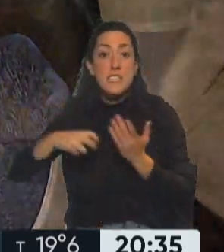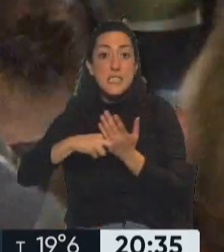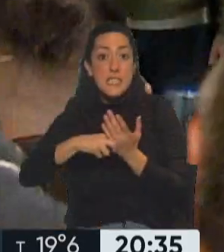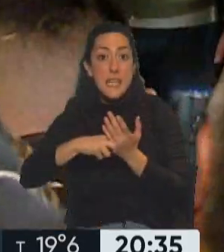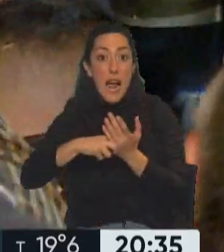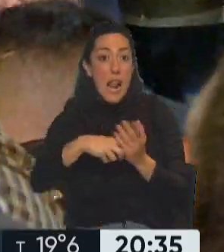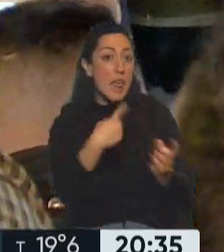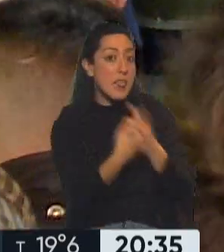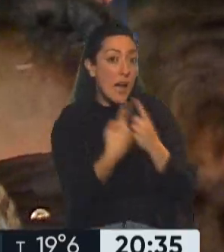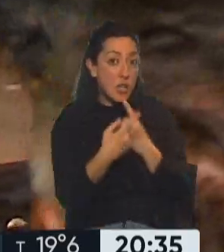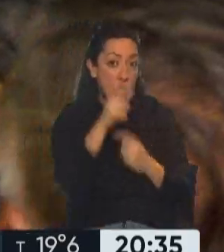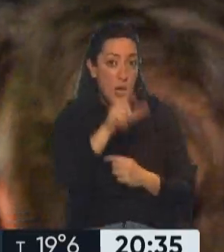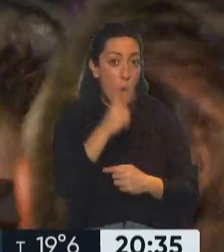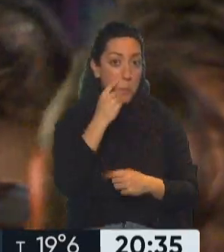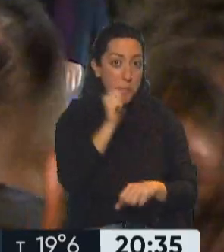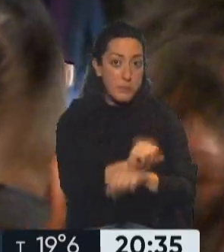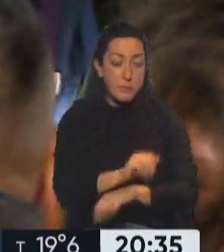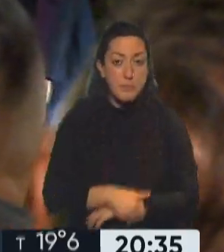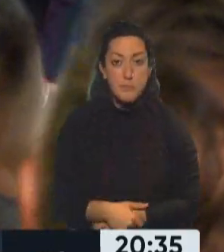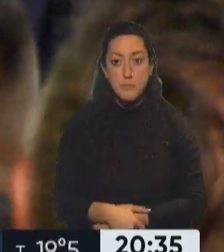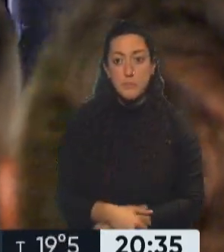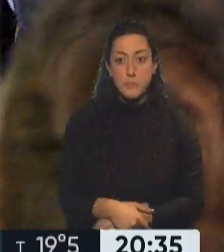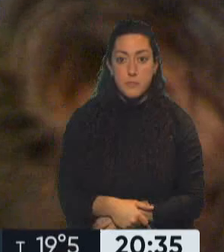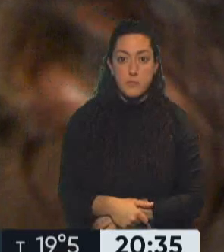Florencia Rodríguez, todo tuyo.